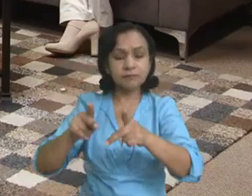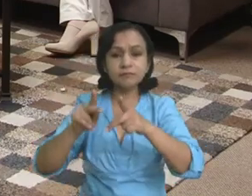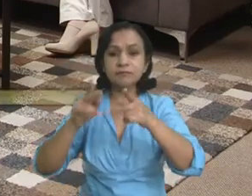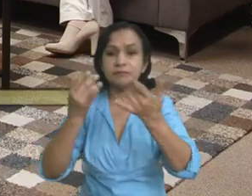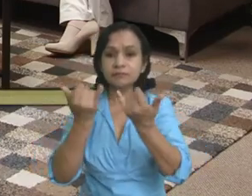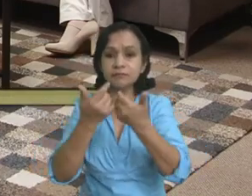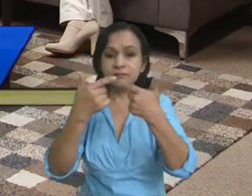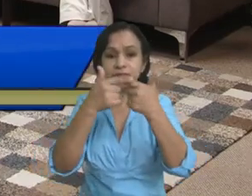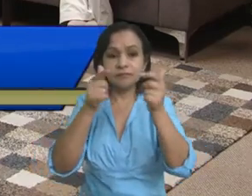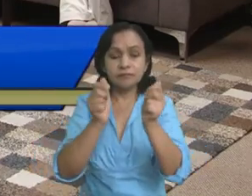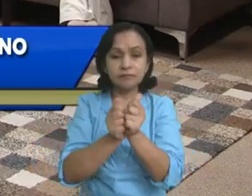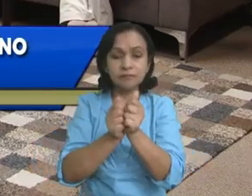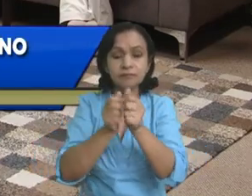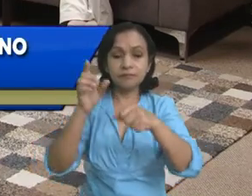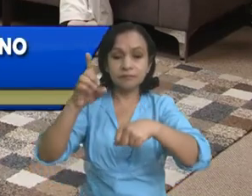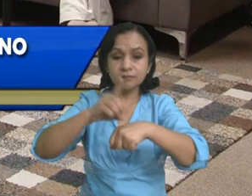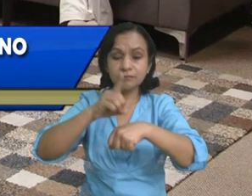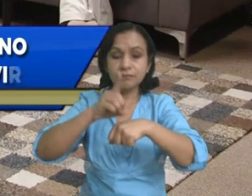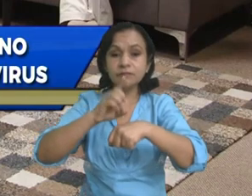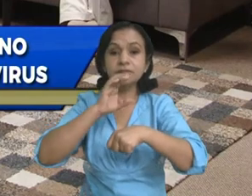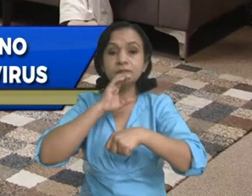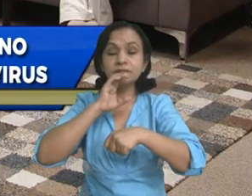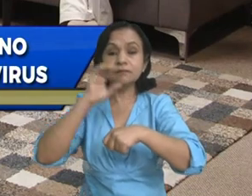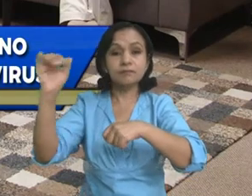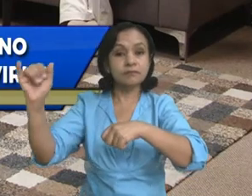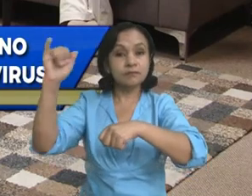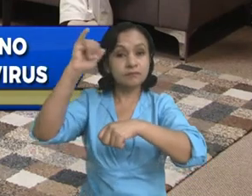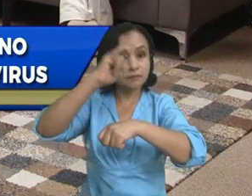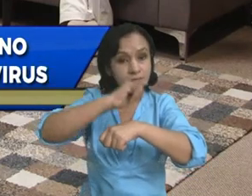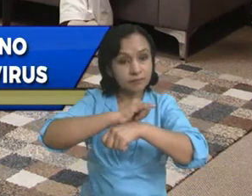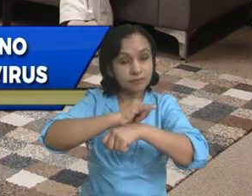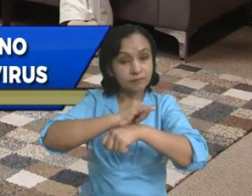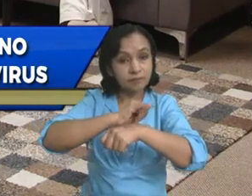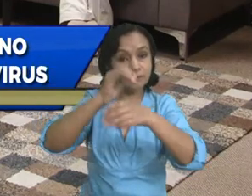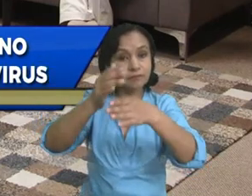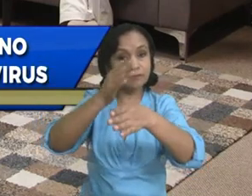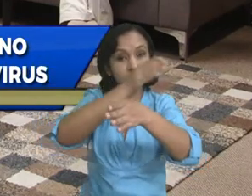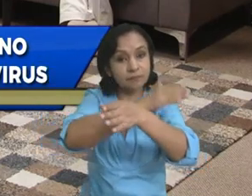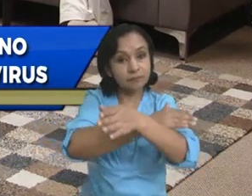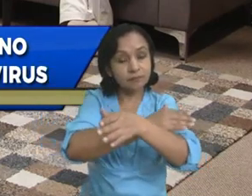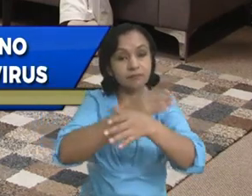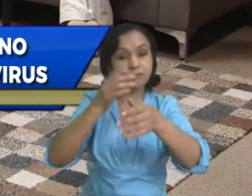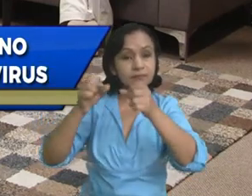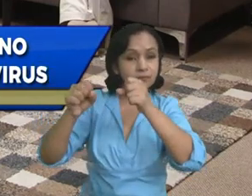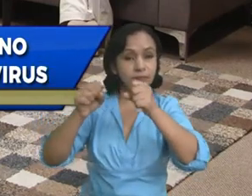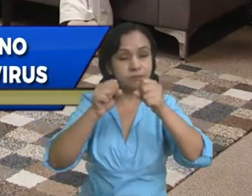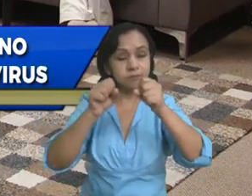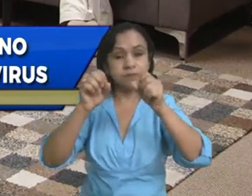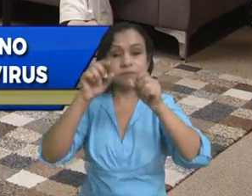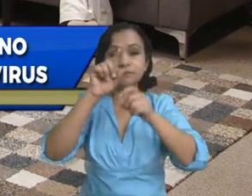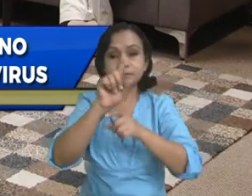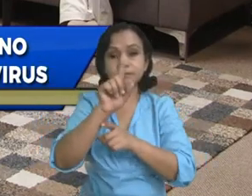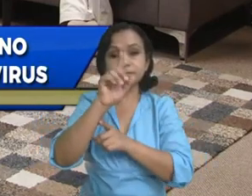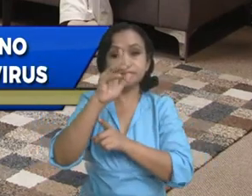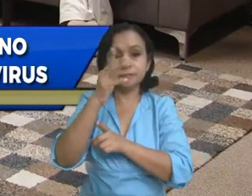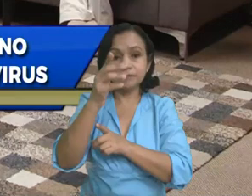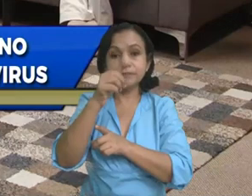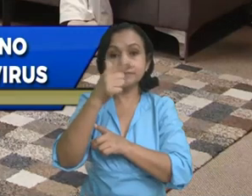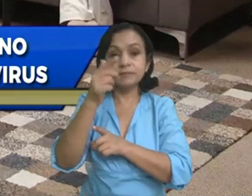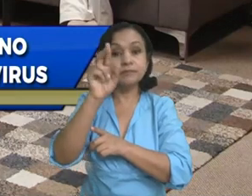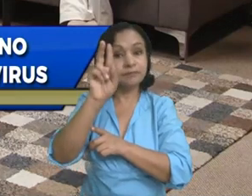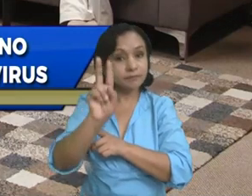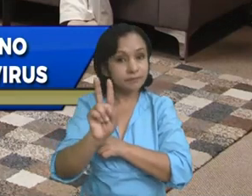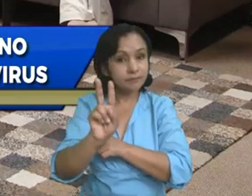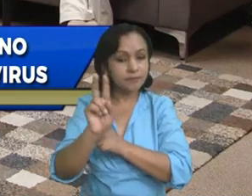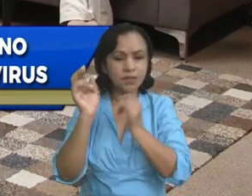nuestra brigada médica de las primeras en llegar aquí cuando los sucesos del terremoto de 1972. Entonces,